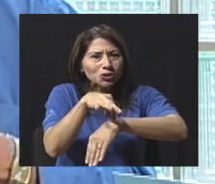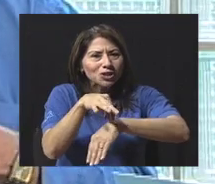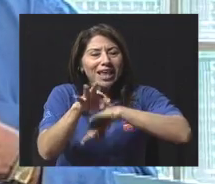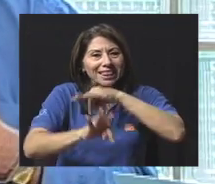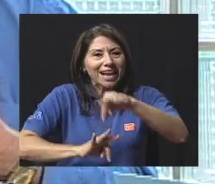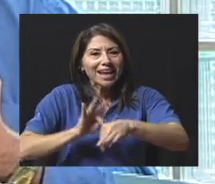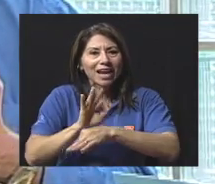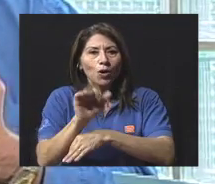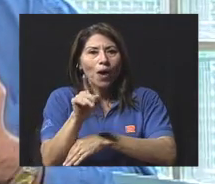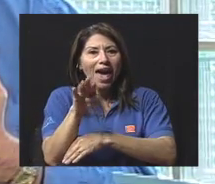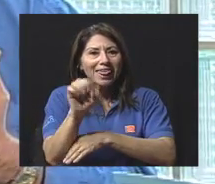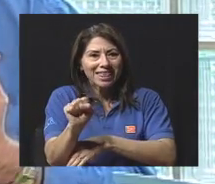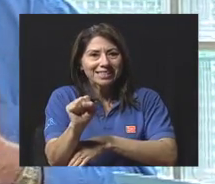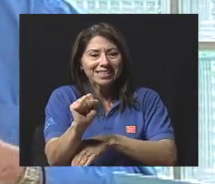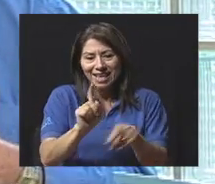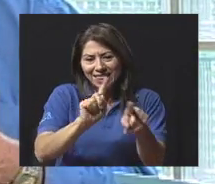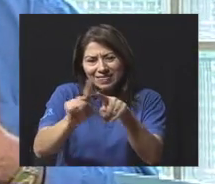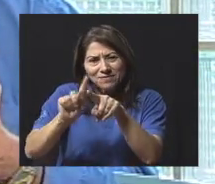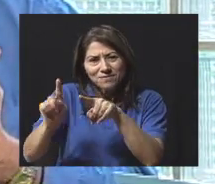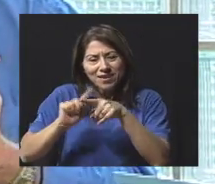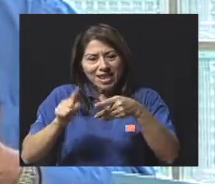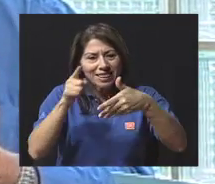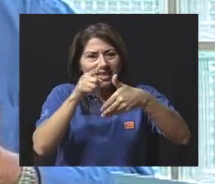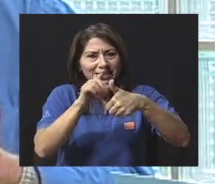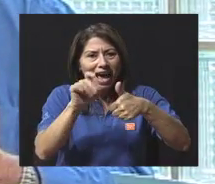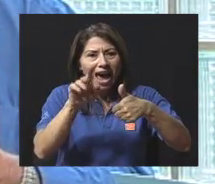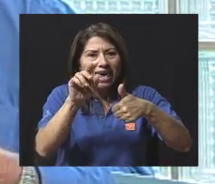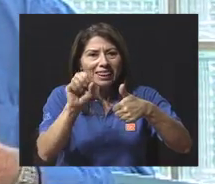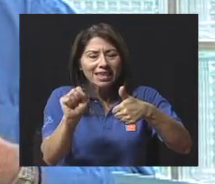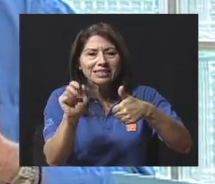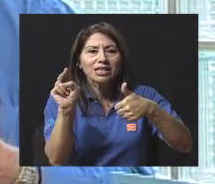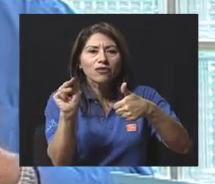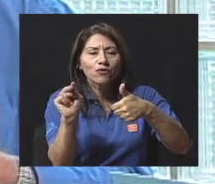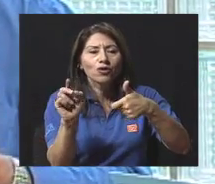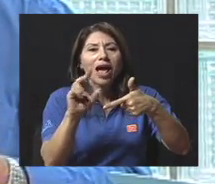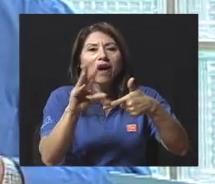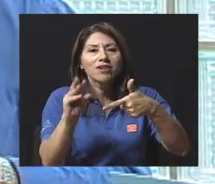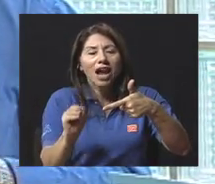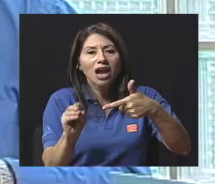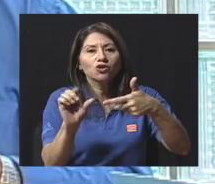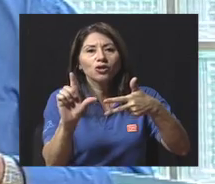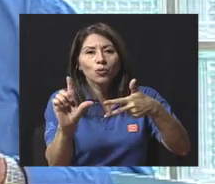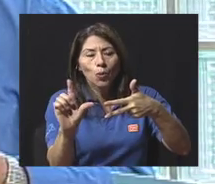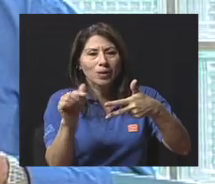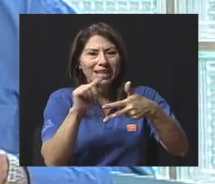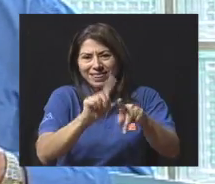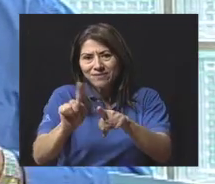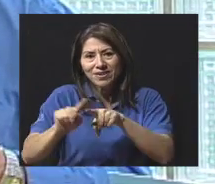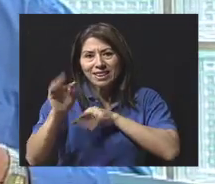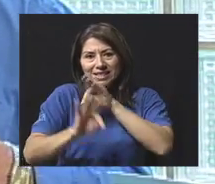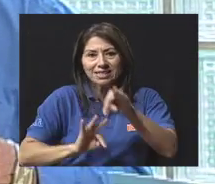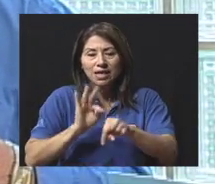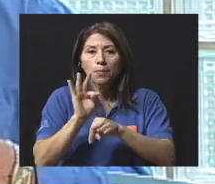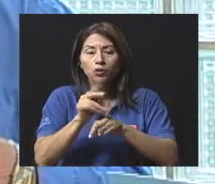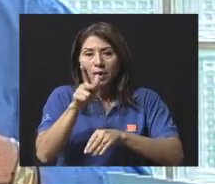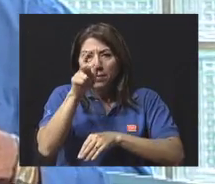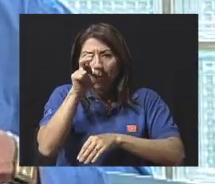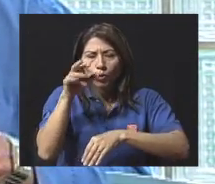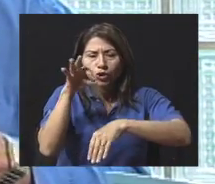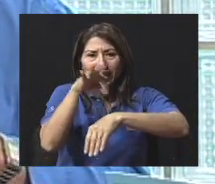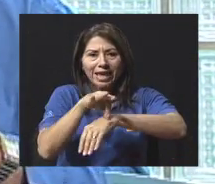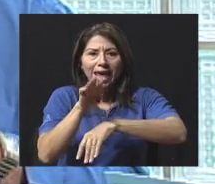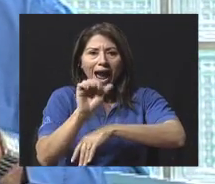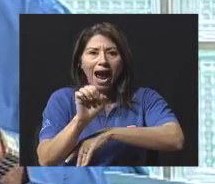tenemos aedes lefal tenemos aedes teori aedes africanos eh Y ellos